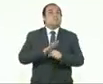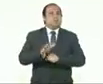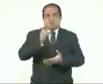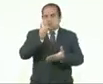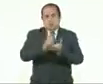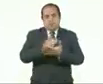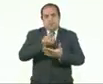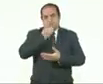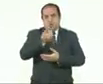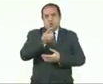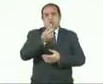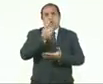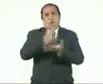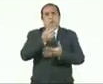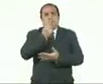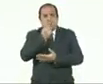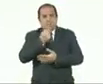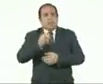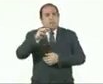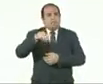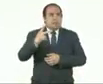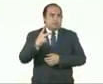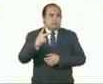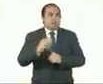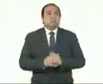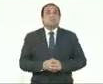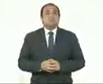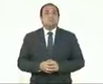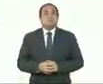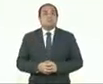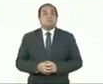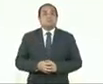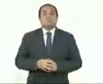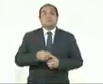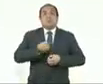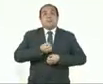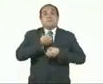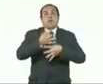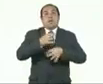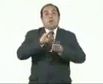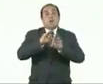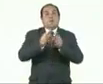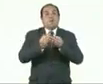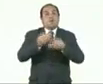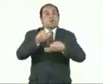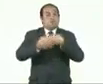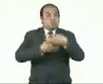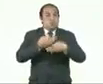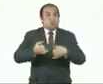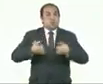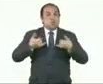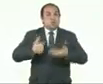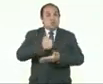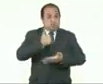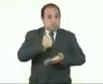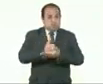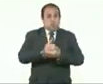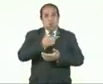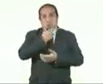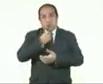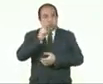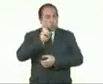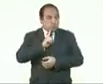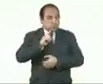solamente, repito, es policías, ministerios públicos, sino darle todas las condiciones a los jóvenes de nuestra ciudad, hombres